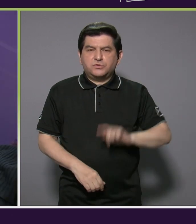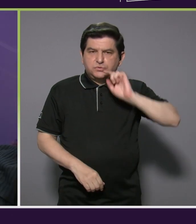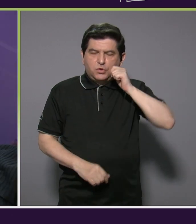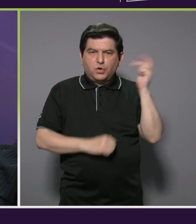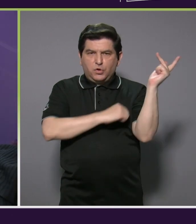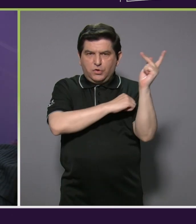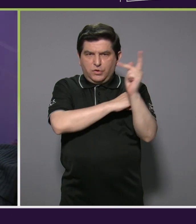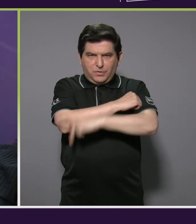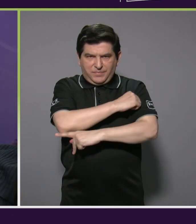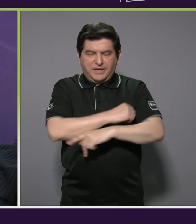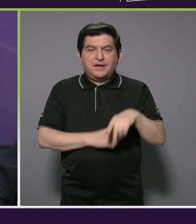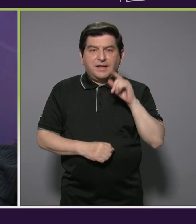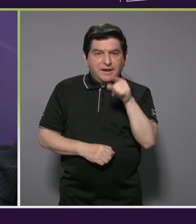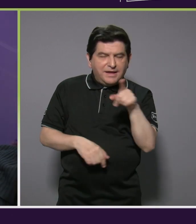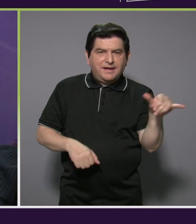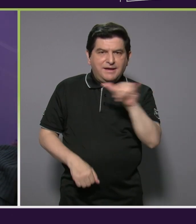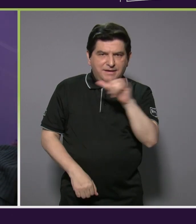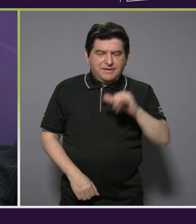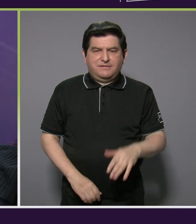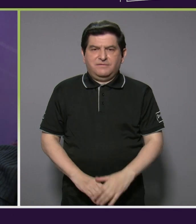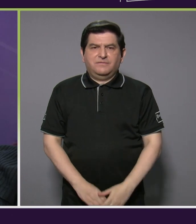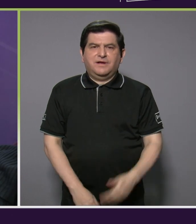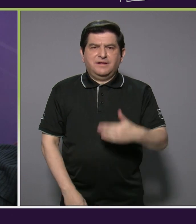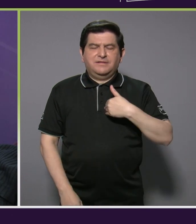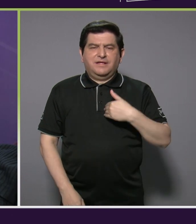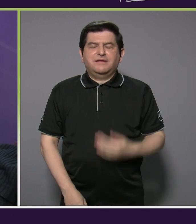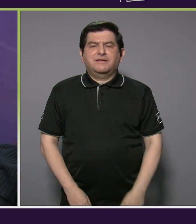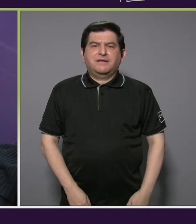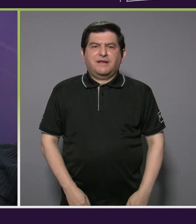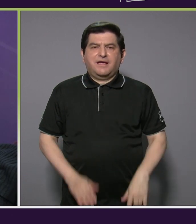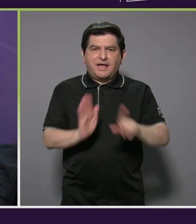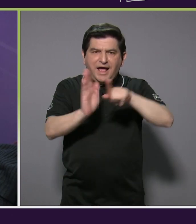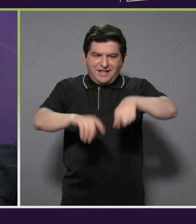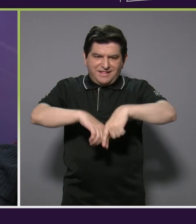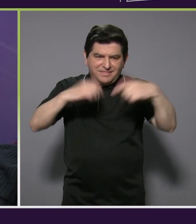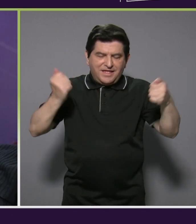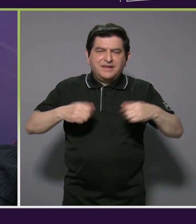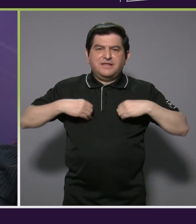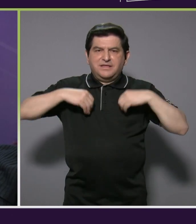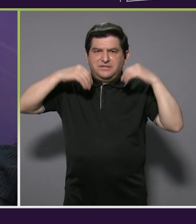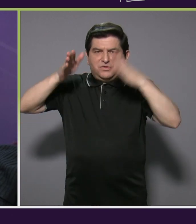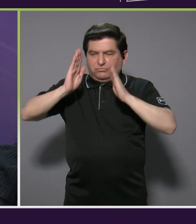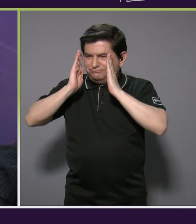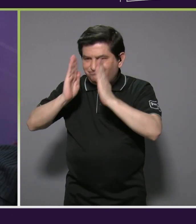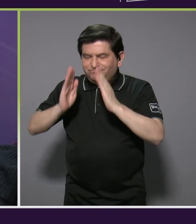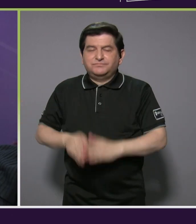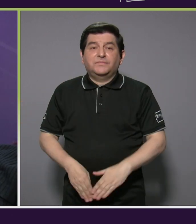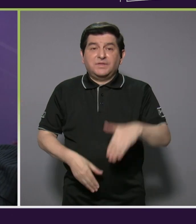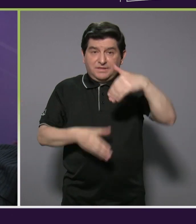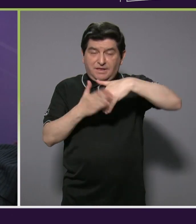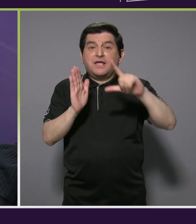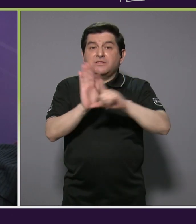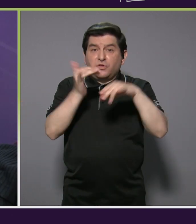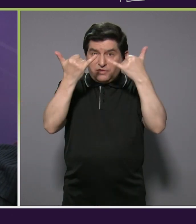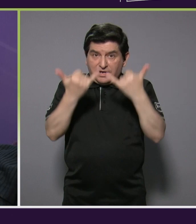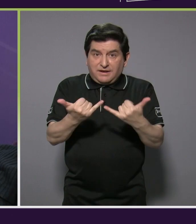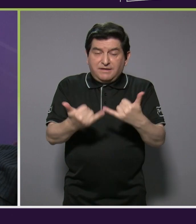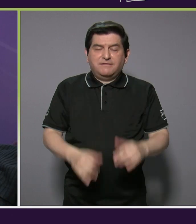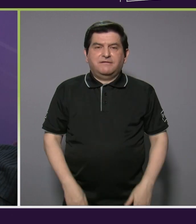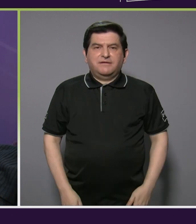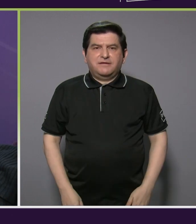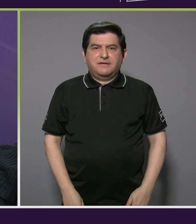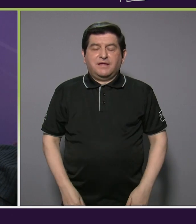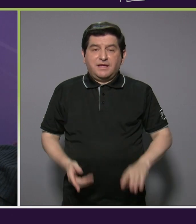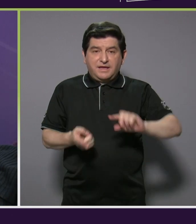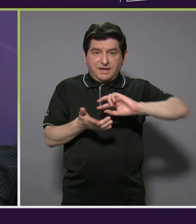Penal y tenemos ahí también el delito de abandono tipificado en nuestra legislación, ya abandono específico de